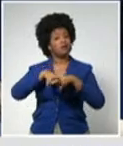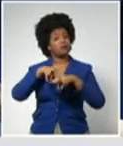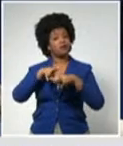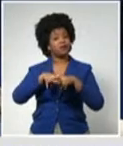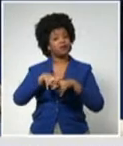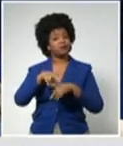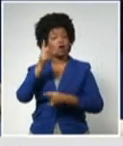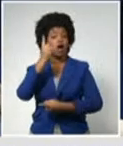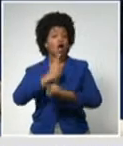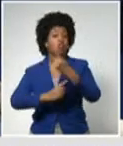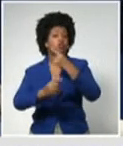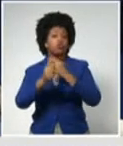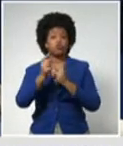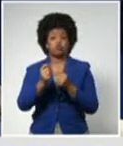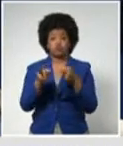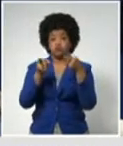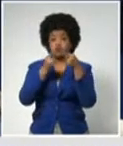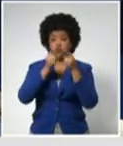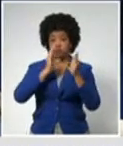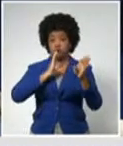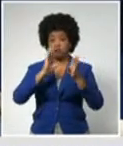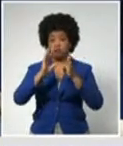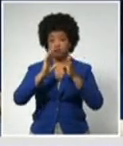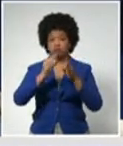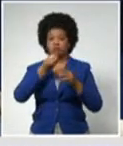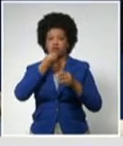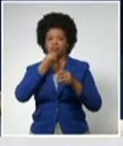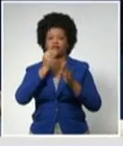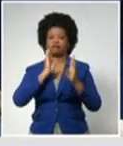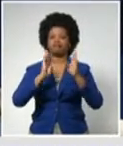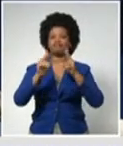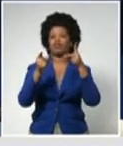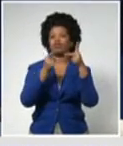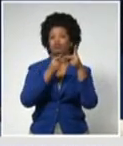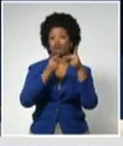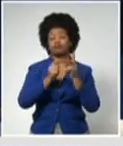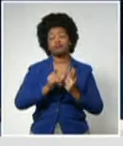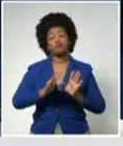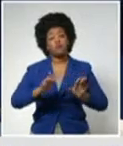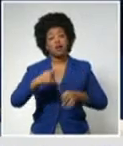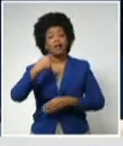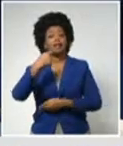la fase 1 puedan pasar a la fase 2. Esta es una decisión